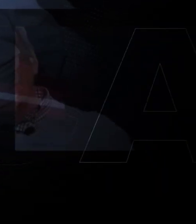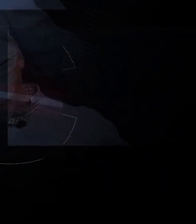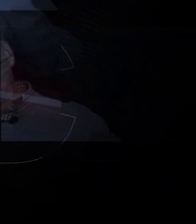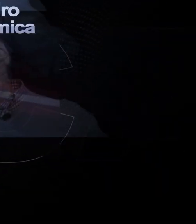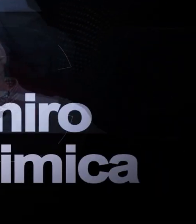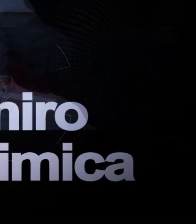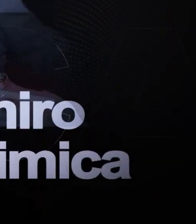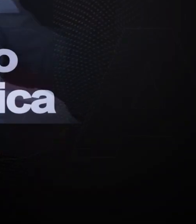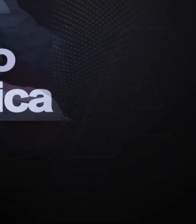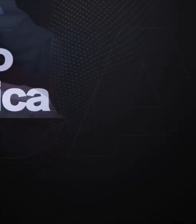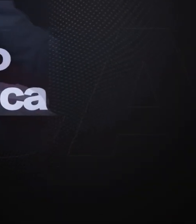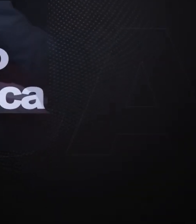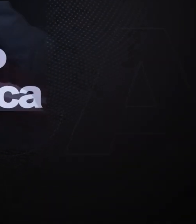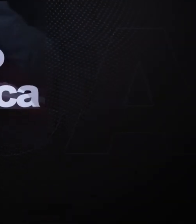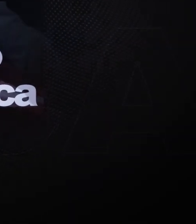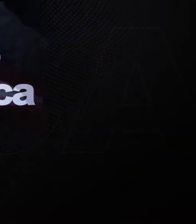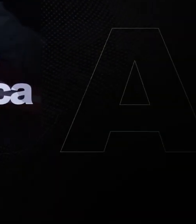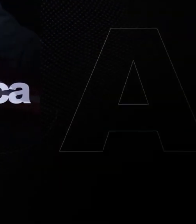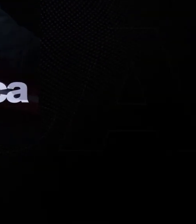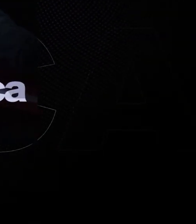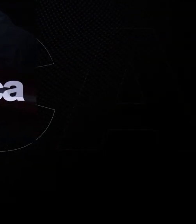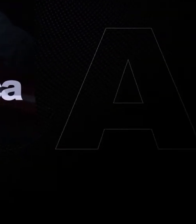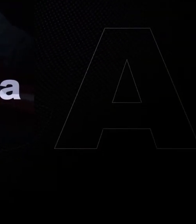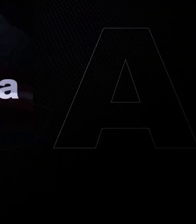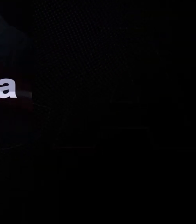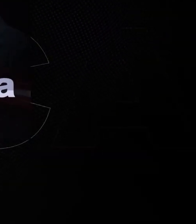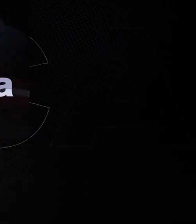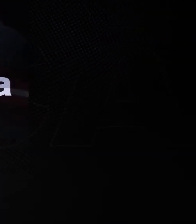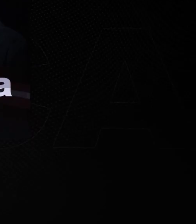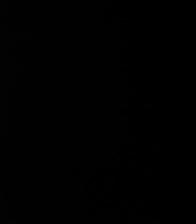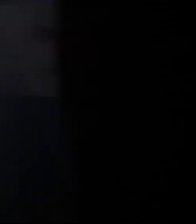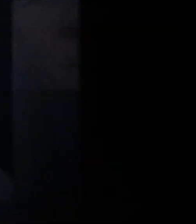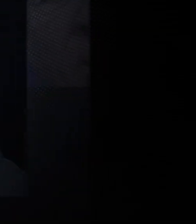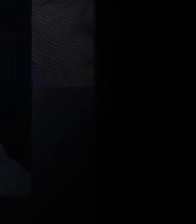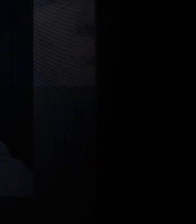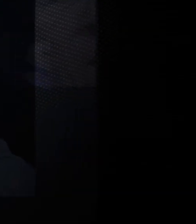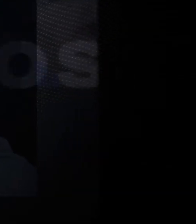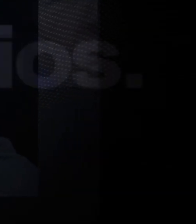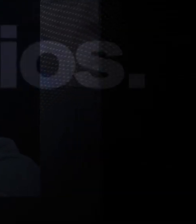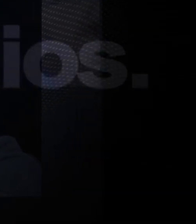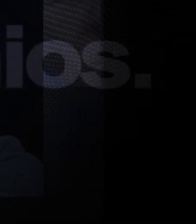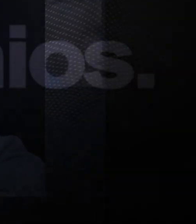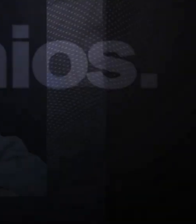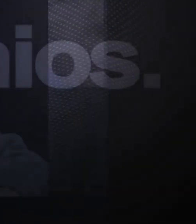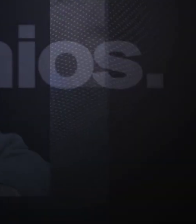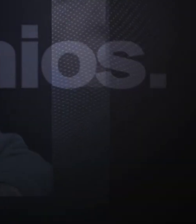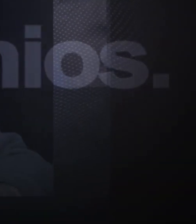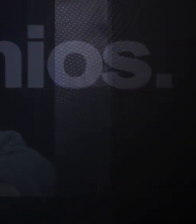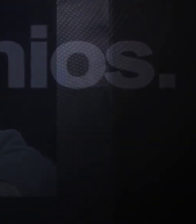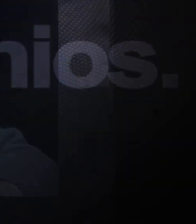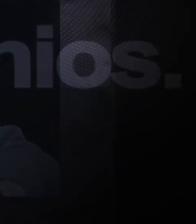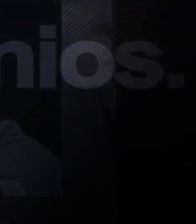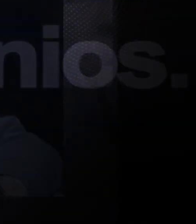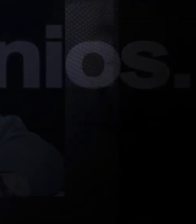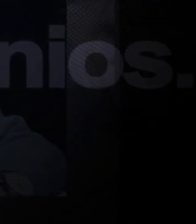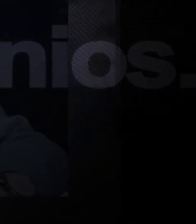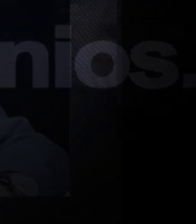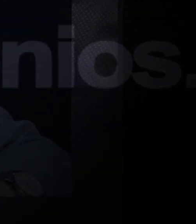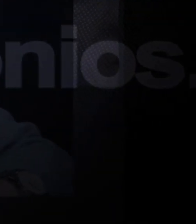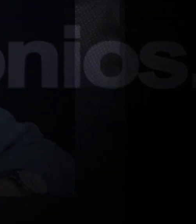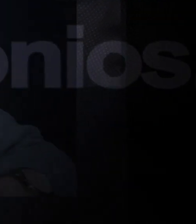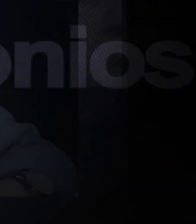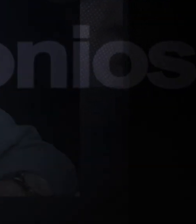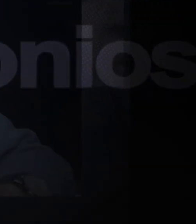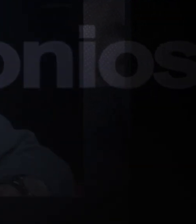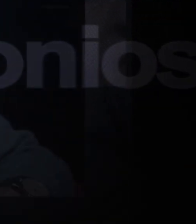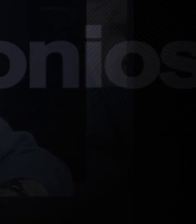Un saludo cordial. Les habla Vladimiro Mimisa, Premio Nacional de Periodismo Deportivo. A partir de este mes de septiembre estaremos en contacto de